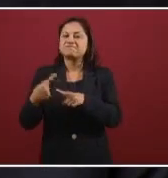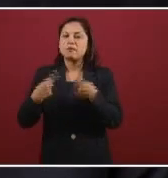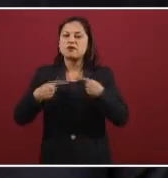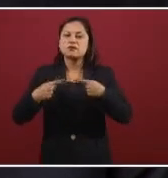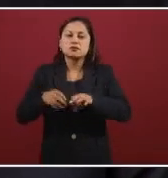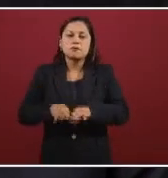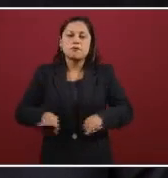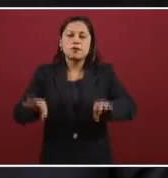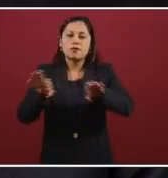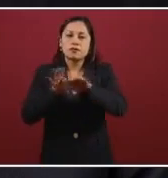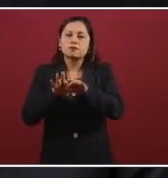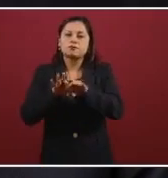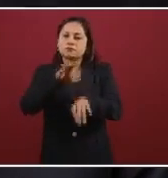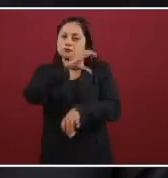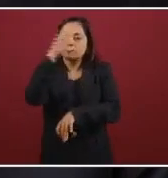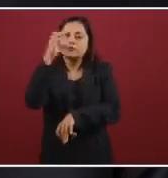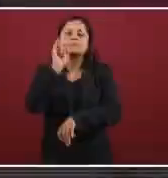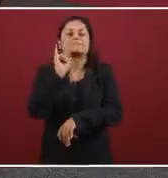Porque